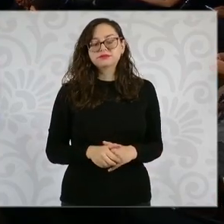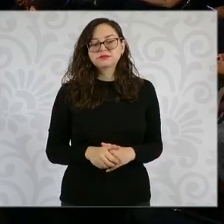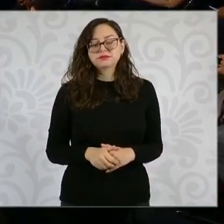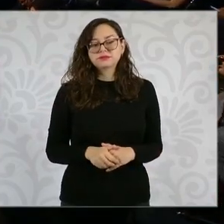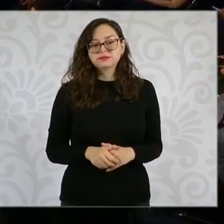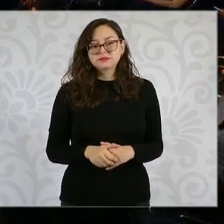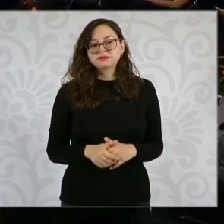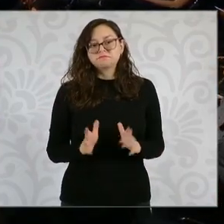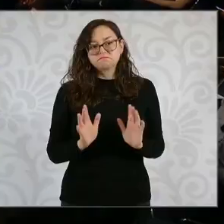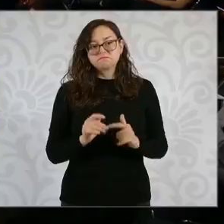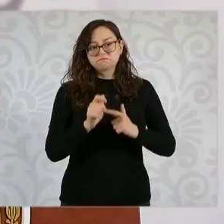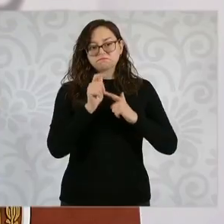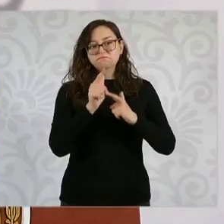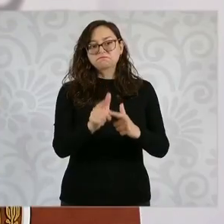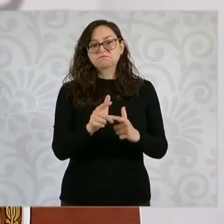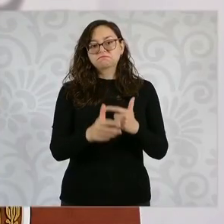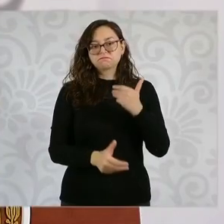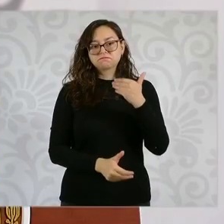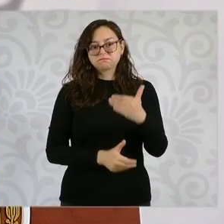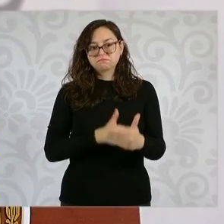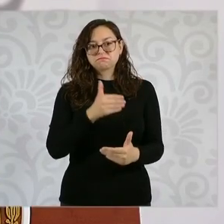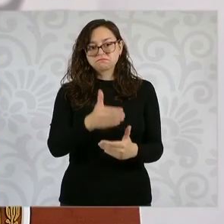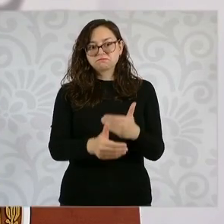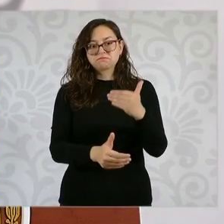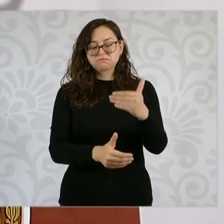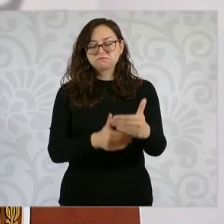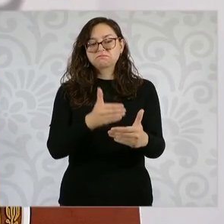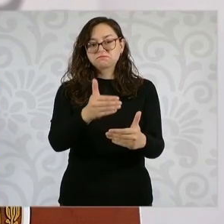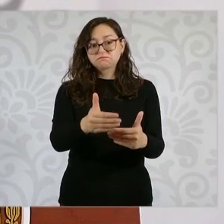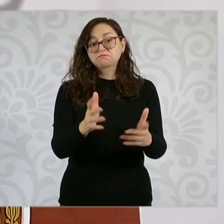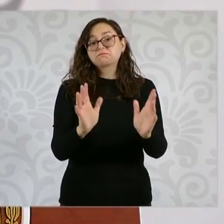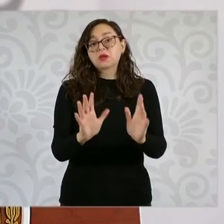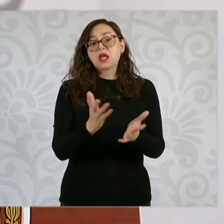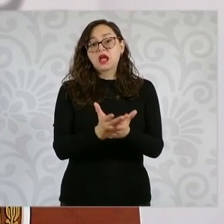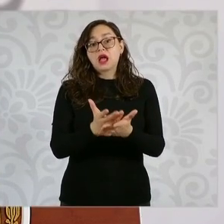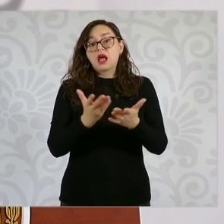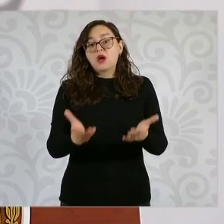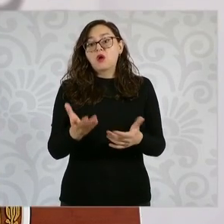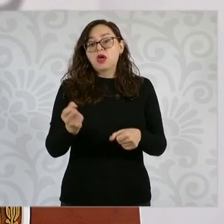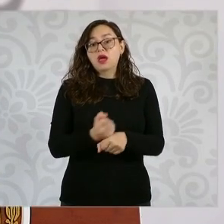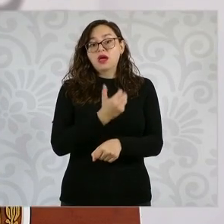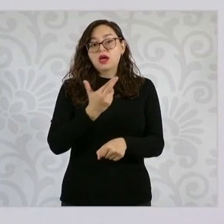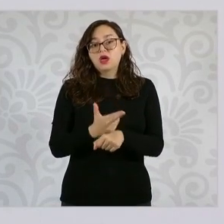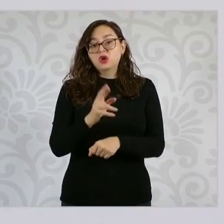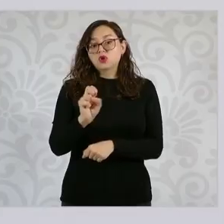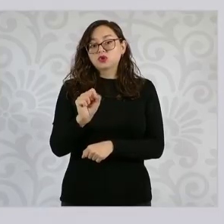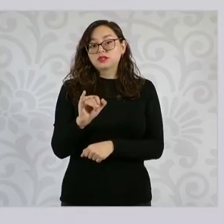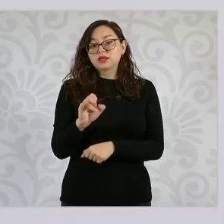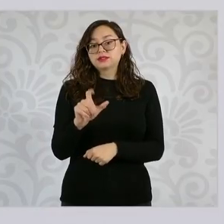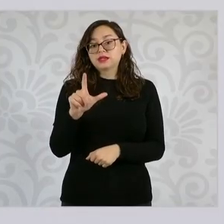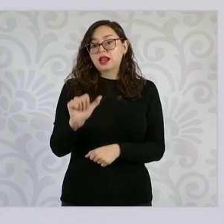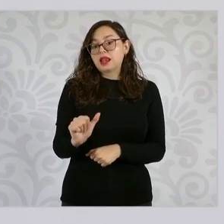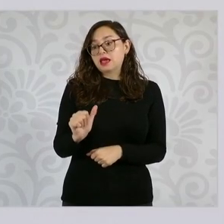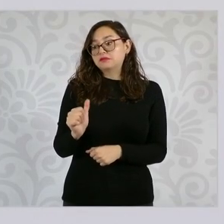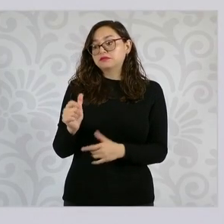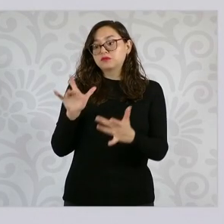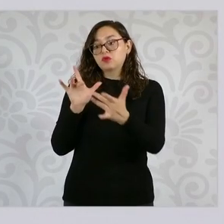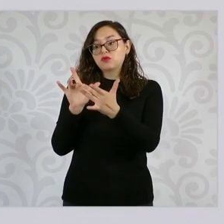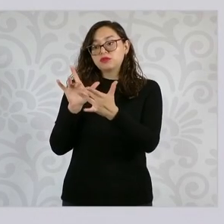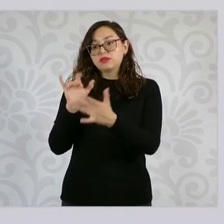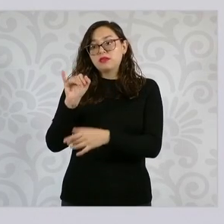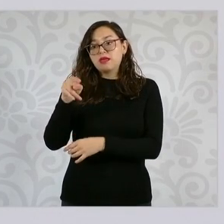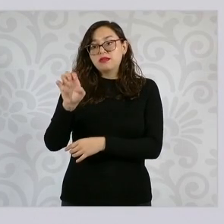Entonces, pues sigue el procedimiento y ahora pues ya la secretaria Rosa Isela establecerá el contacto con